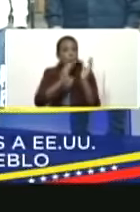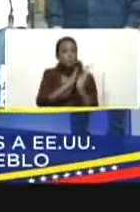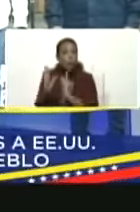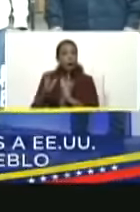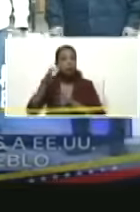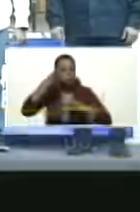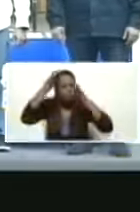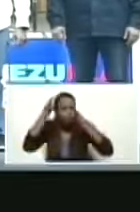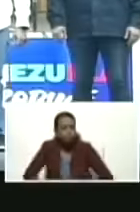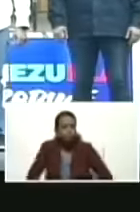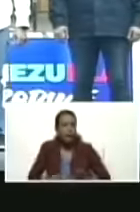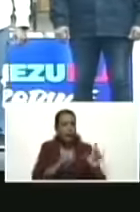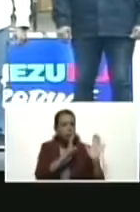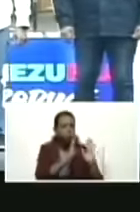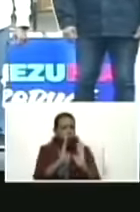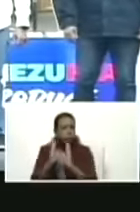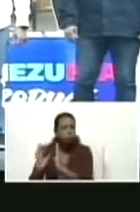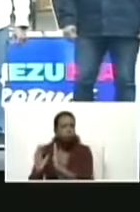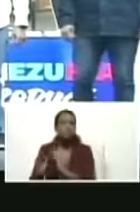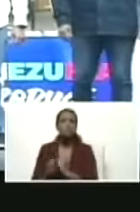planes